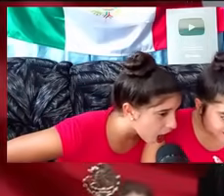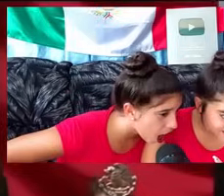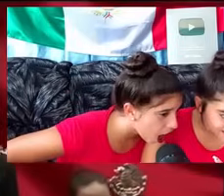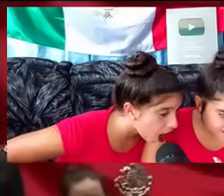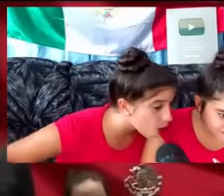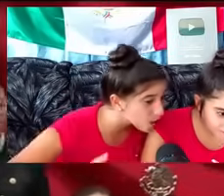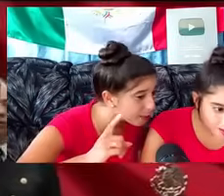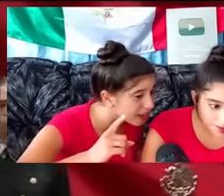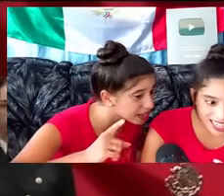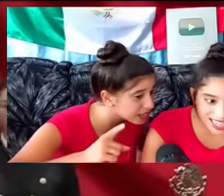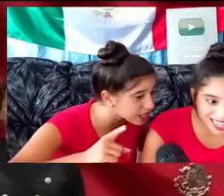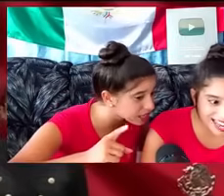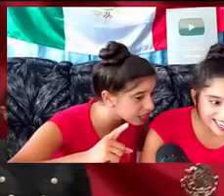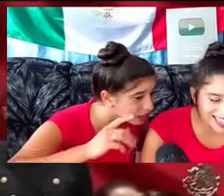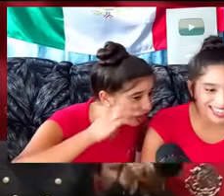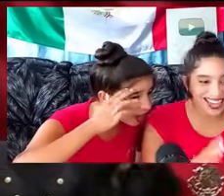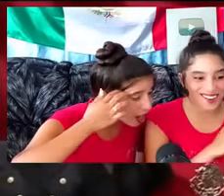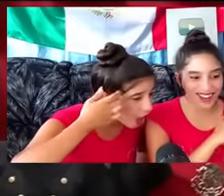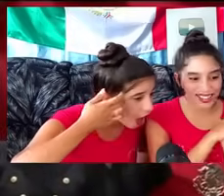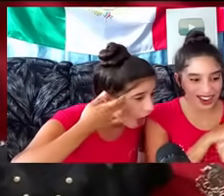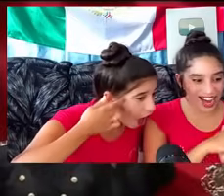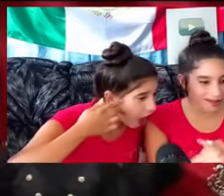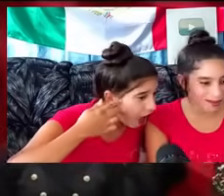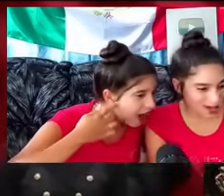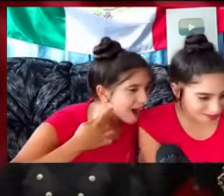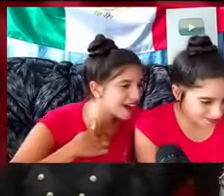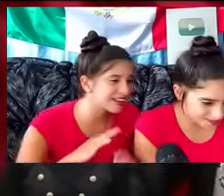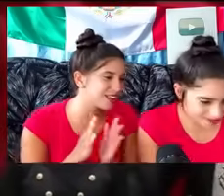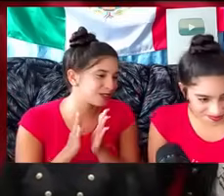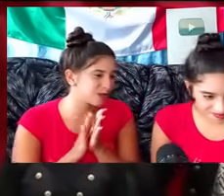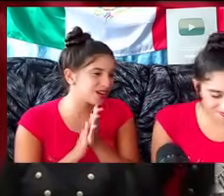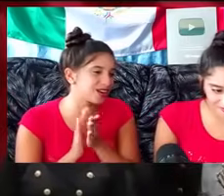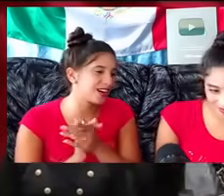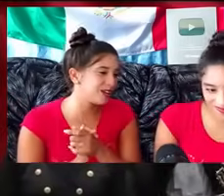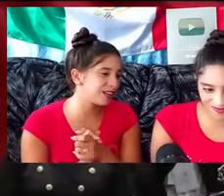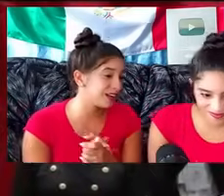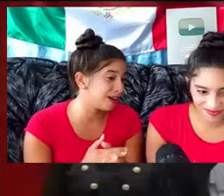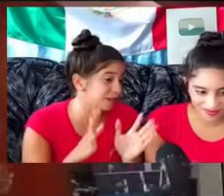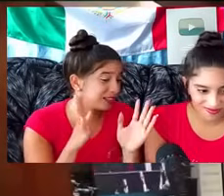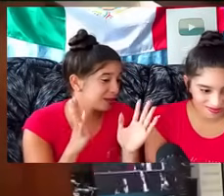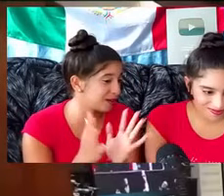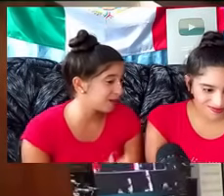¡Guau! Wow. Oye, presidenta, saludando a... Ay, Dios mío.